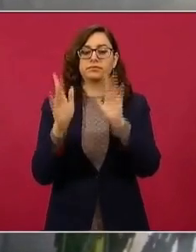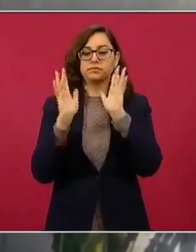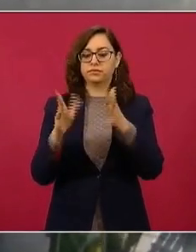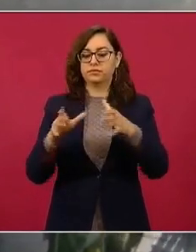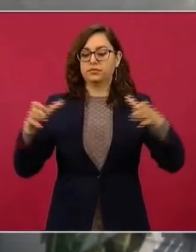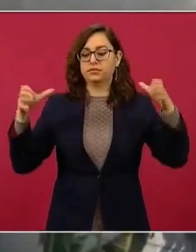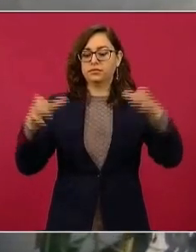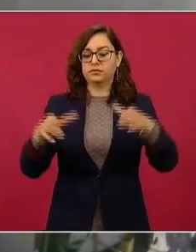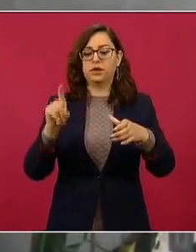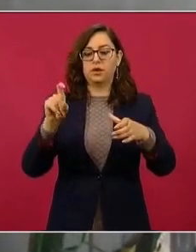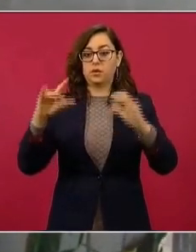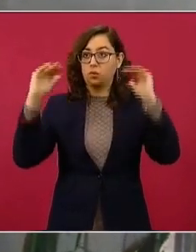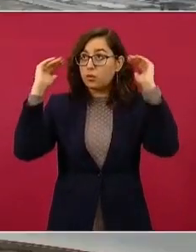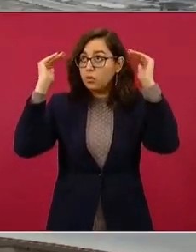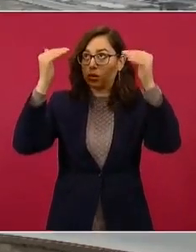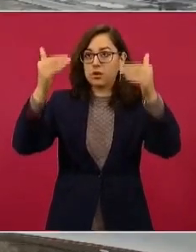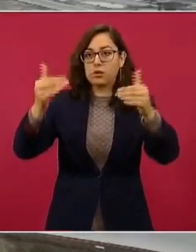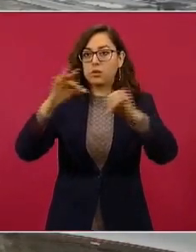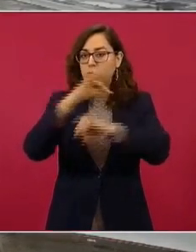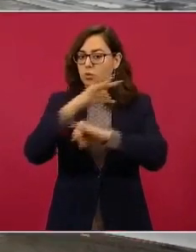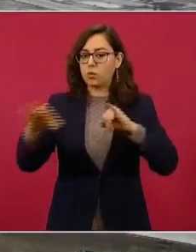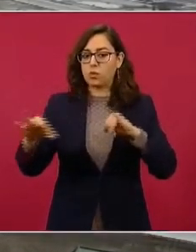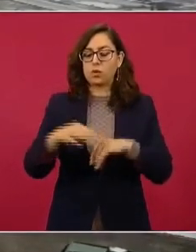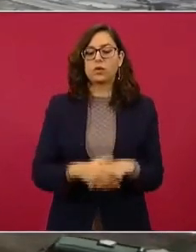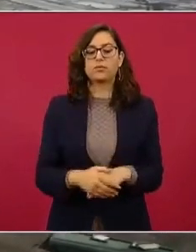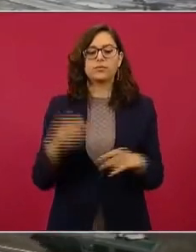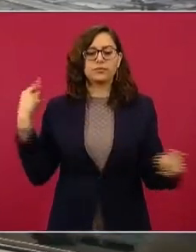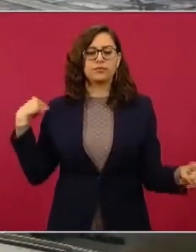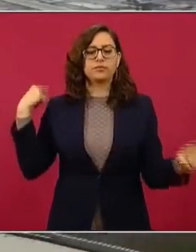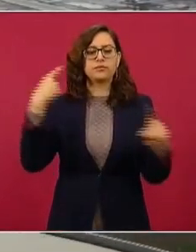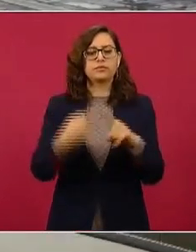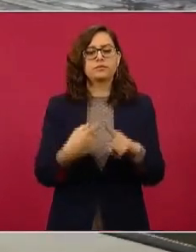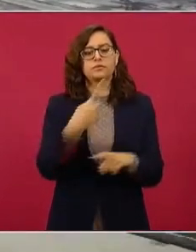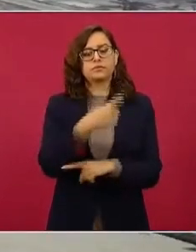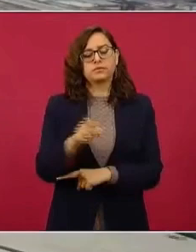en los tanques de agua. A la fecha, se han generado